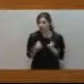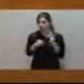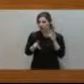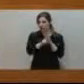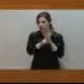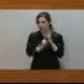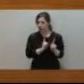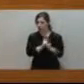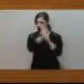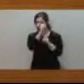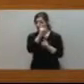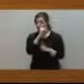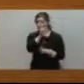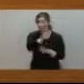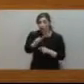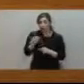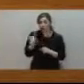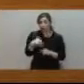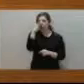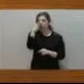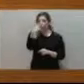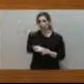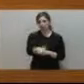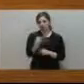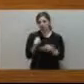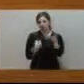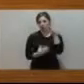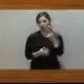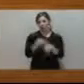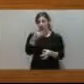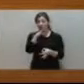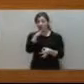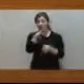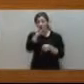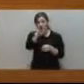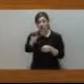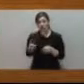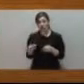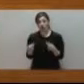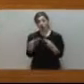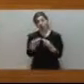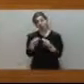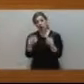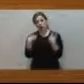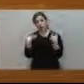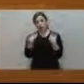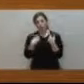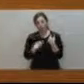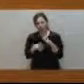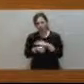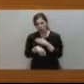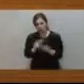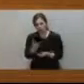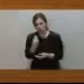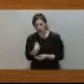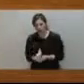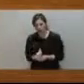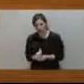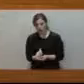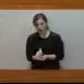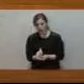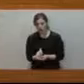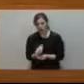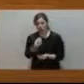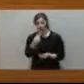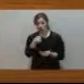los que ya están denunciados por la Fiscalía y contra aquellos otros responsables que pueda haber en esta gestión? ¿Va a